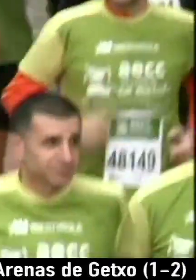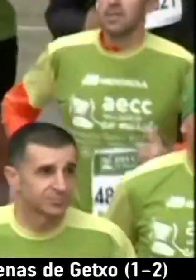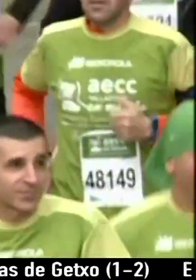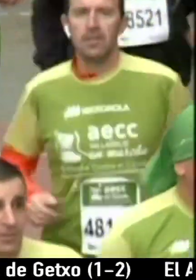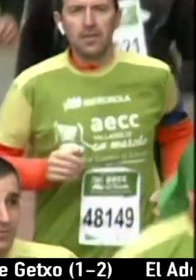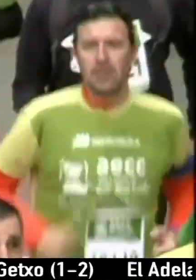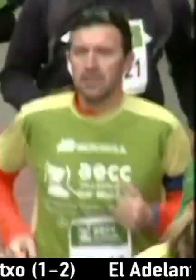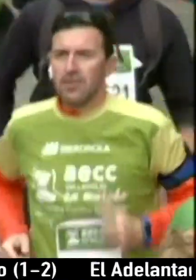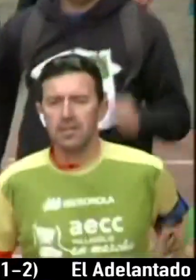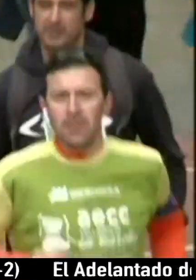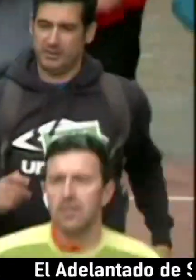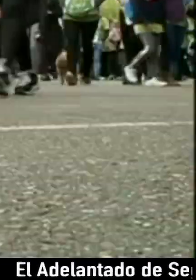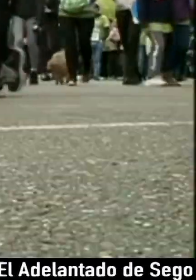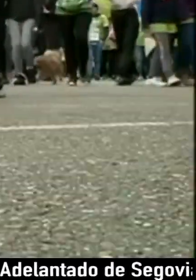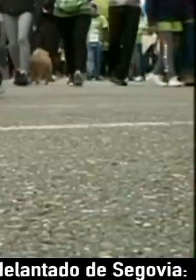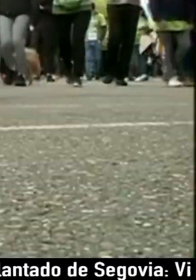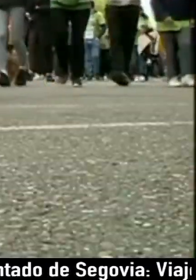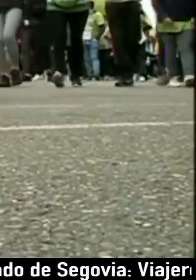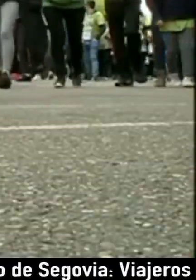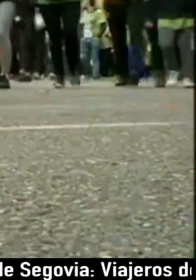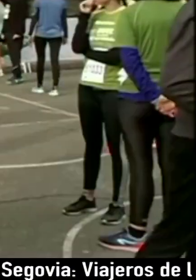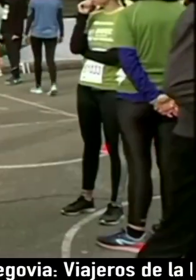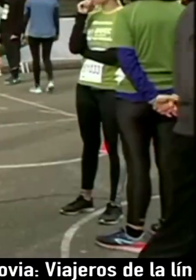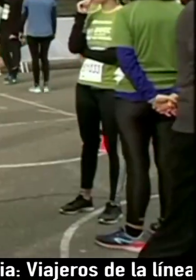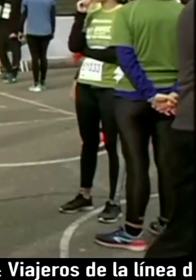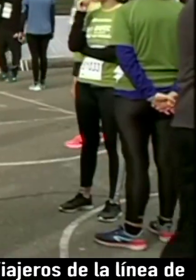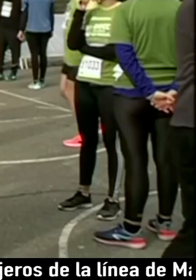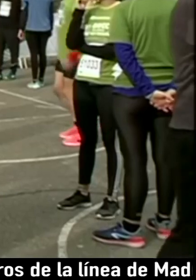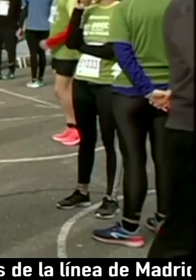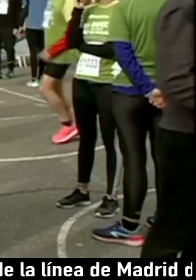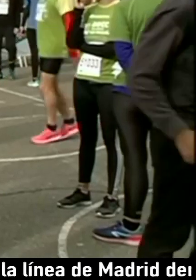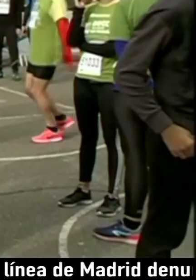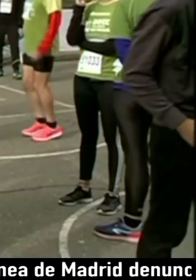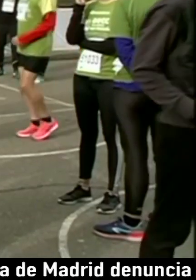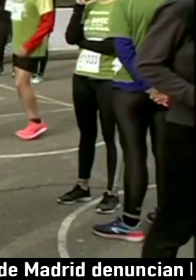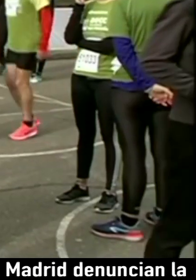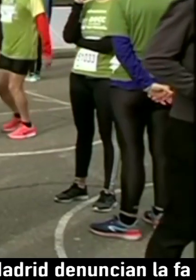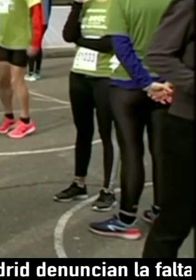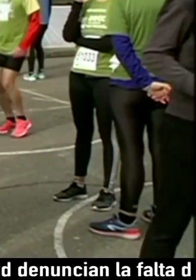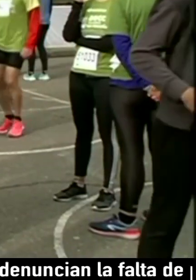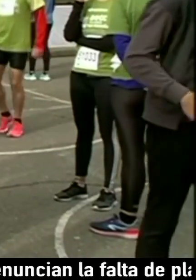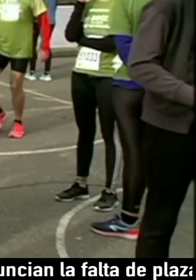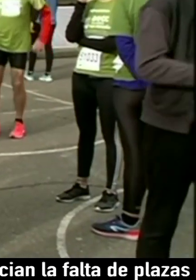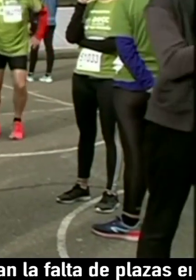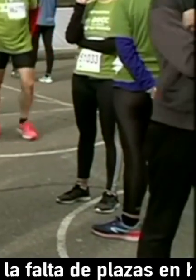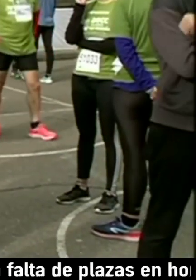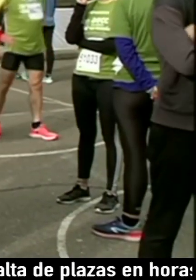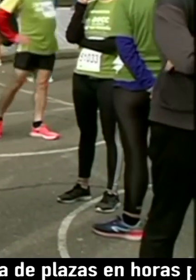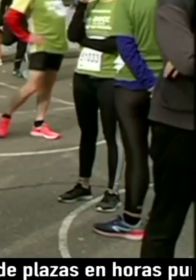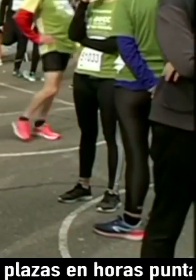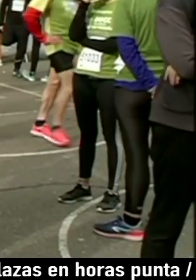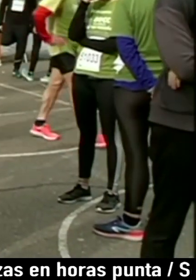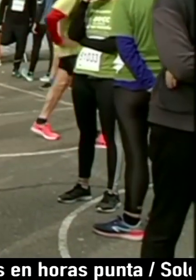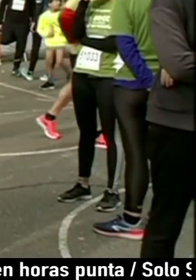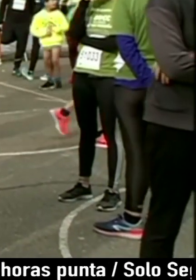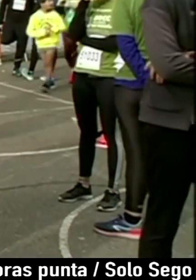de Valladolid que se pueden hacer corriendo o andando. Vengo todos los años, lo que pasa es que unos años casi siempre lo hemos hecho andando, pero